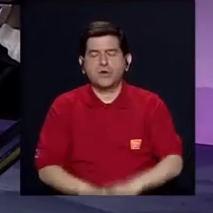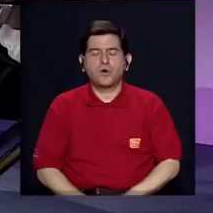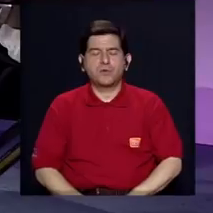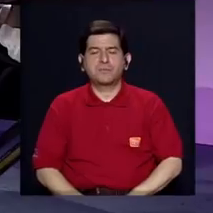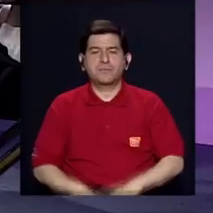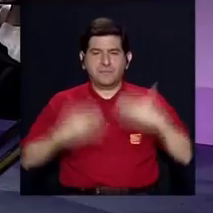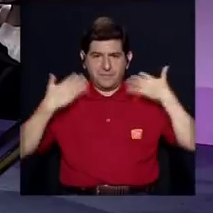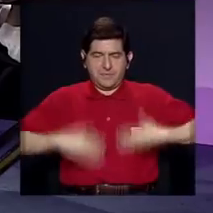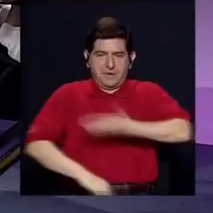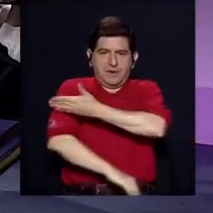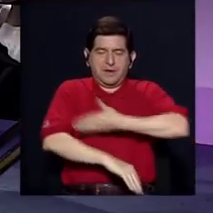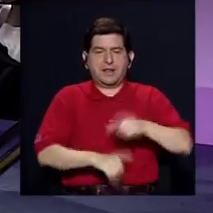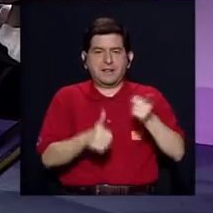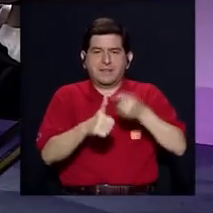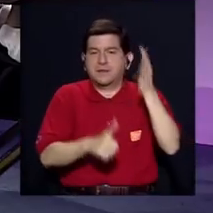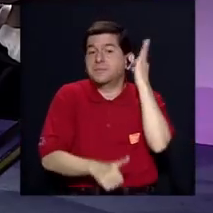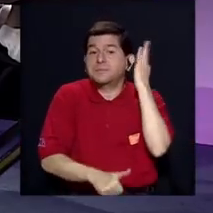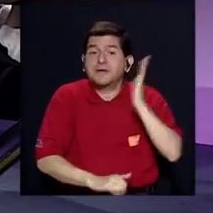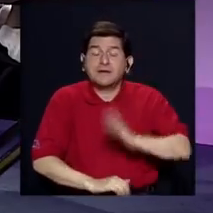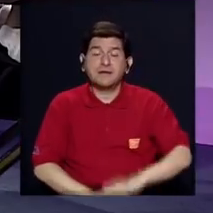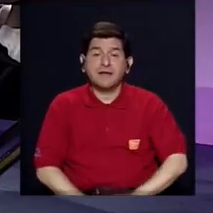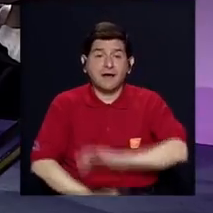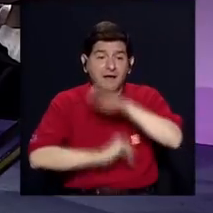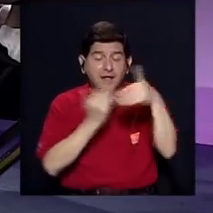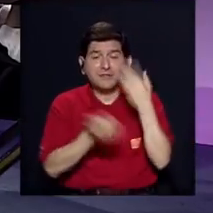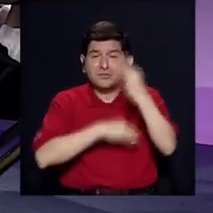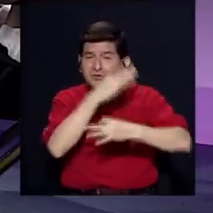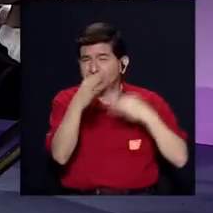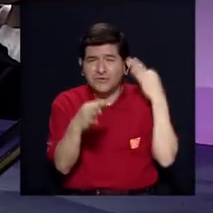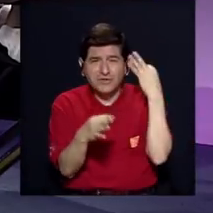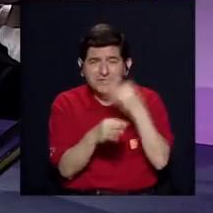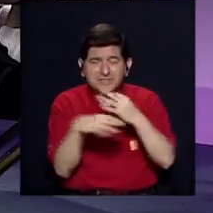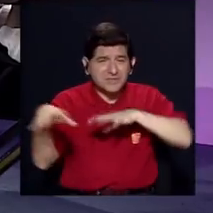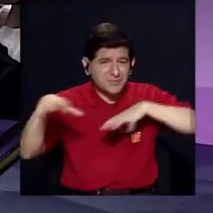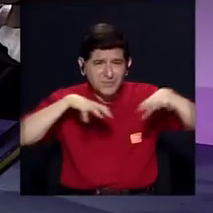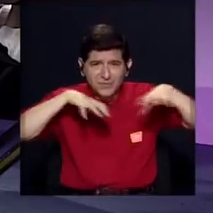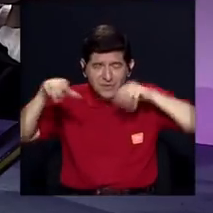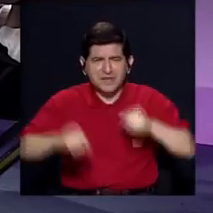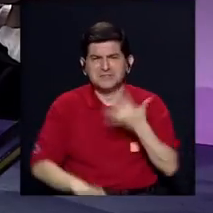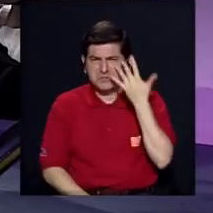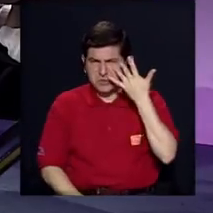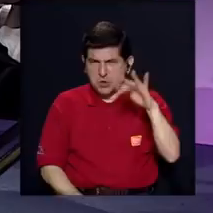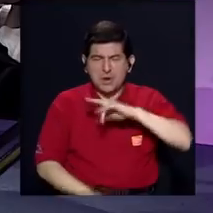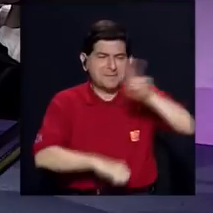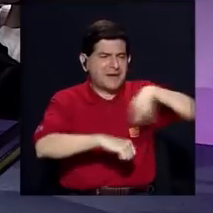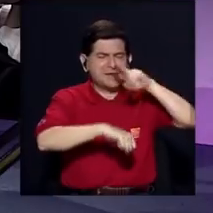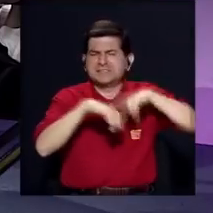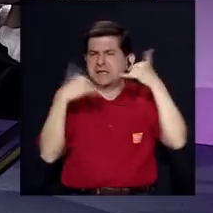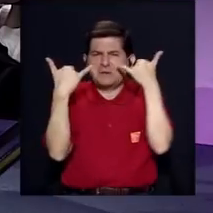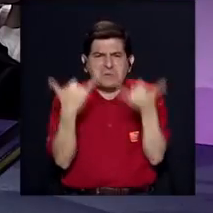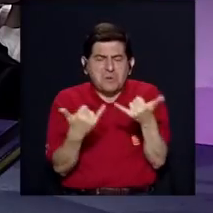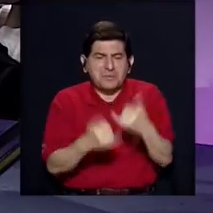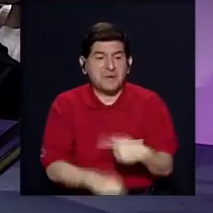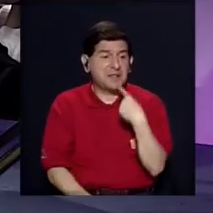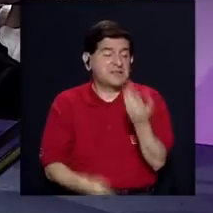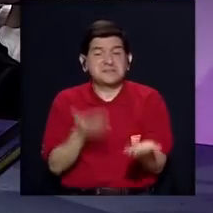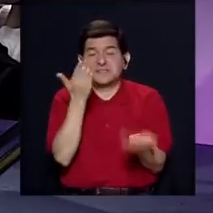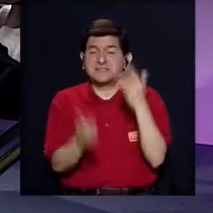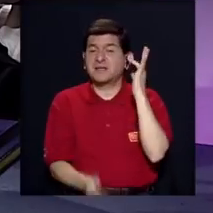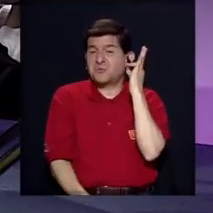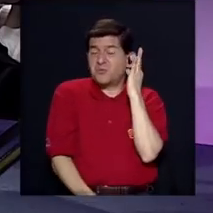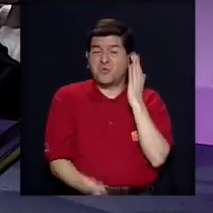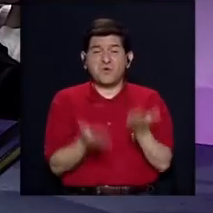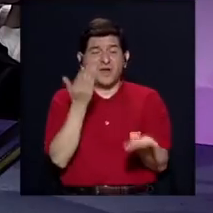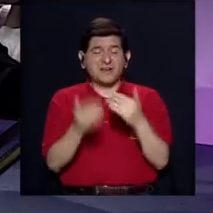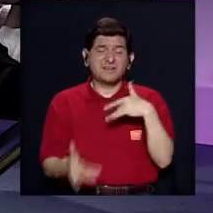de la primera dama entonces todo este tipo de acciones que parecen tan normalizadas que algunos dirían bueno es que las mujeres